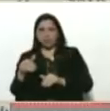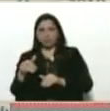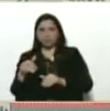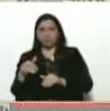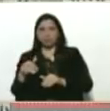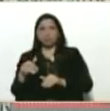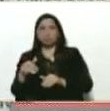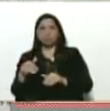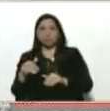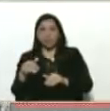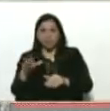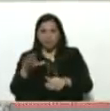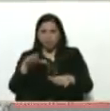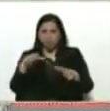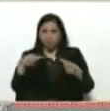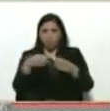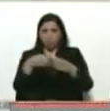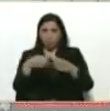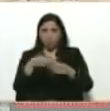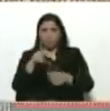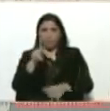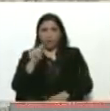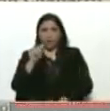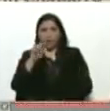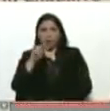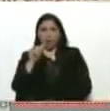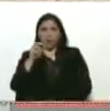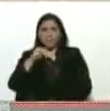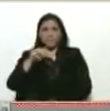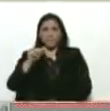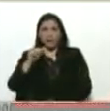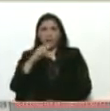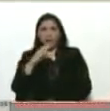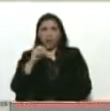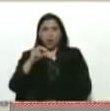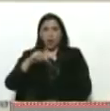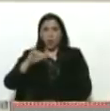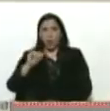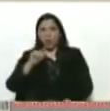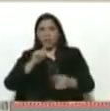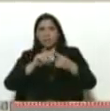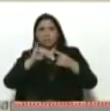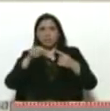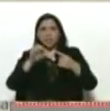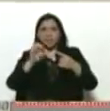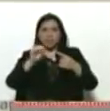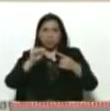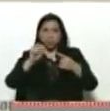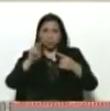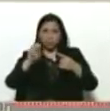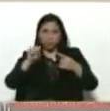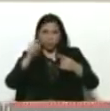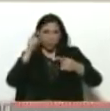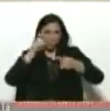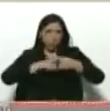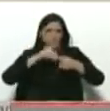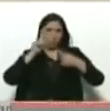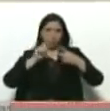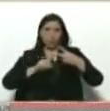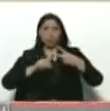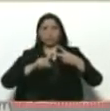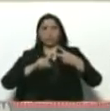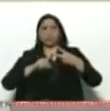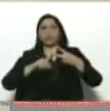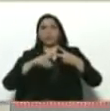Fuerte Paramaconi. ¿Quiénes estaban? Jesús Alberto Milano, general de división, teniente coronel